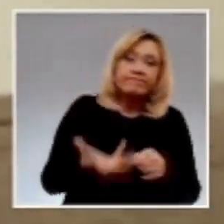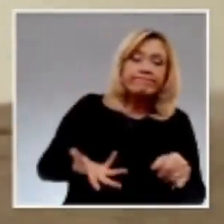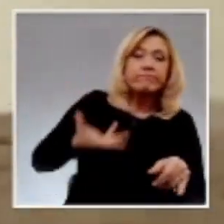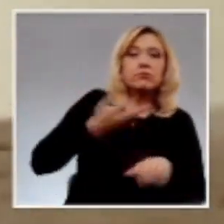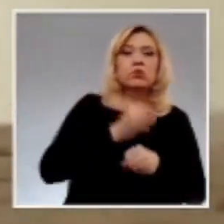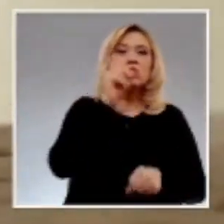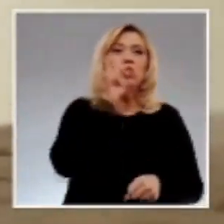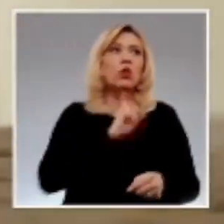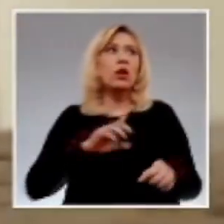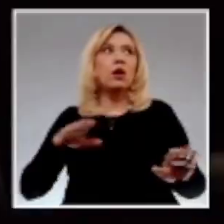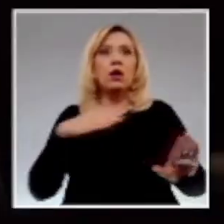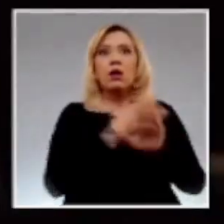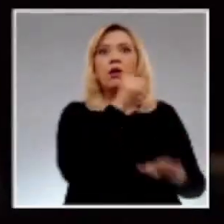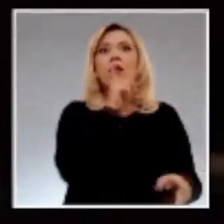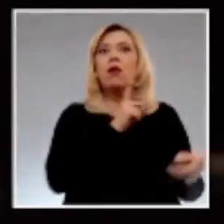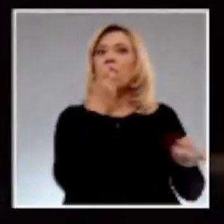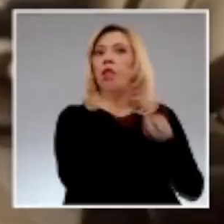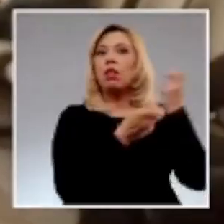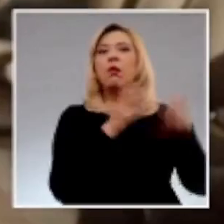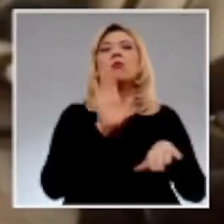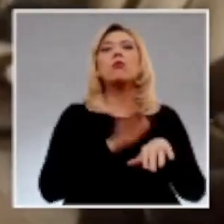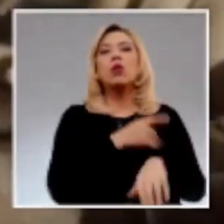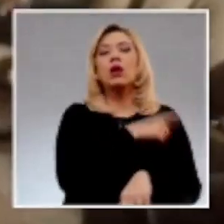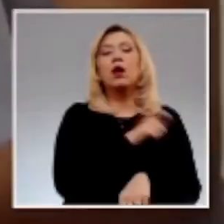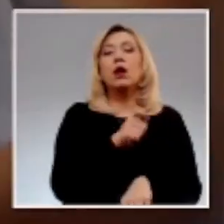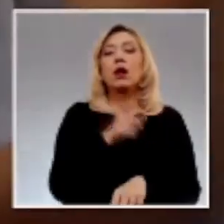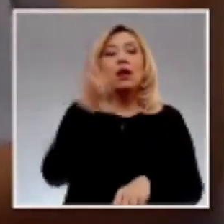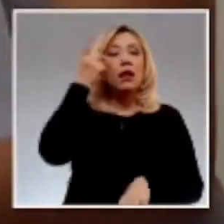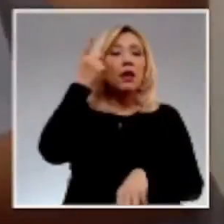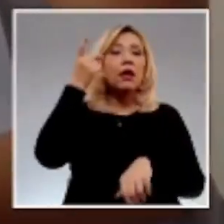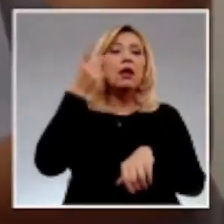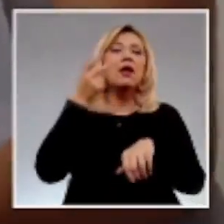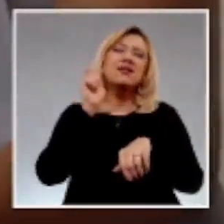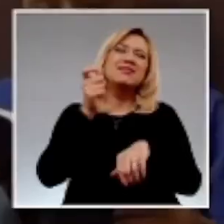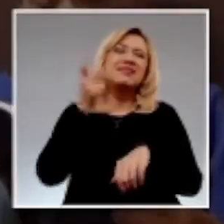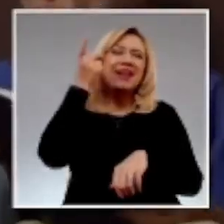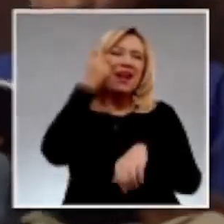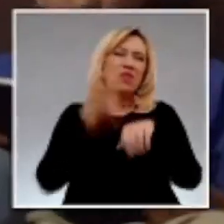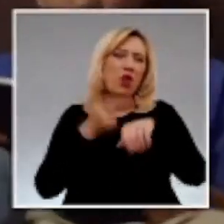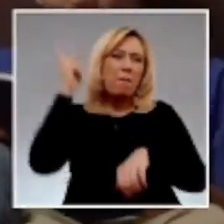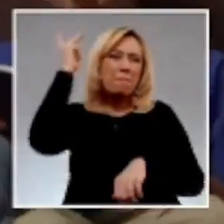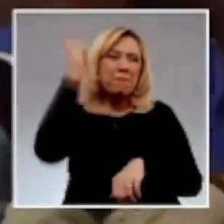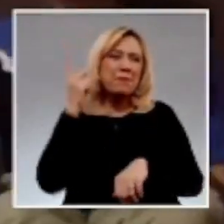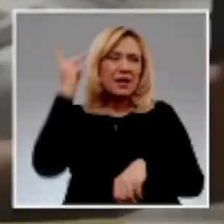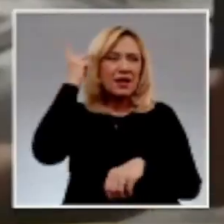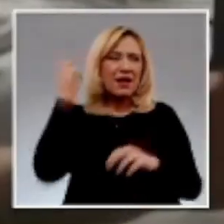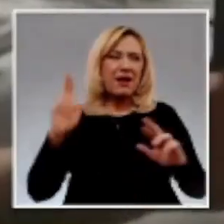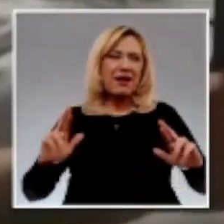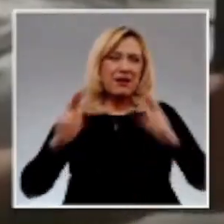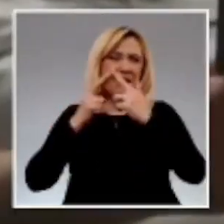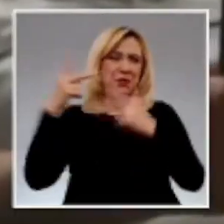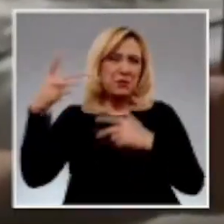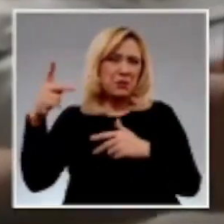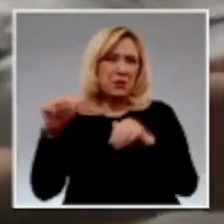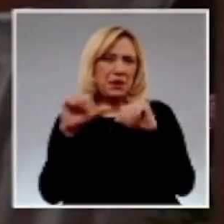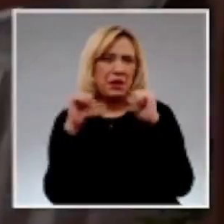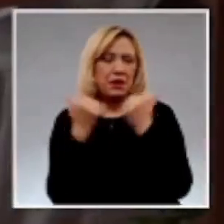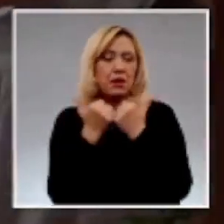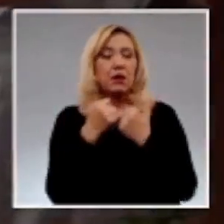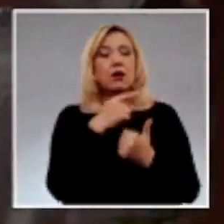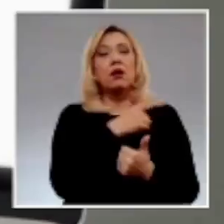por acoso sexual a directivo de una asociación religiosa. Una secretaria de una asociación religiosa acusó a su